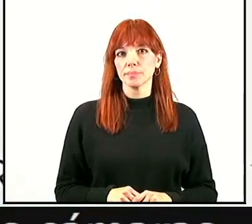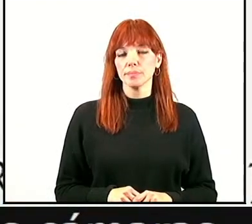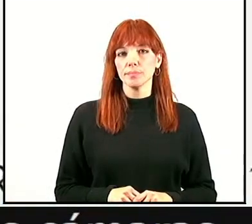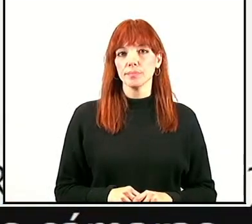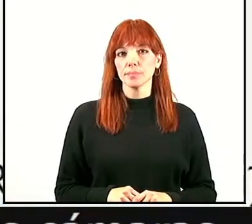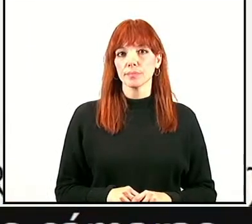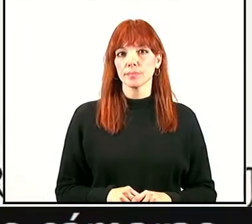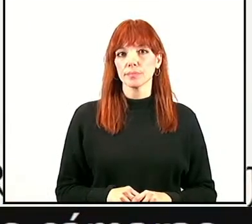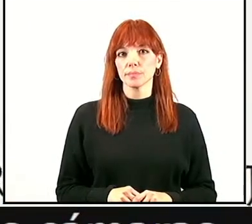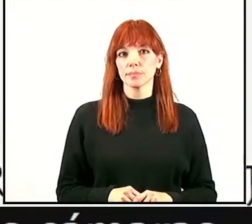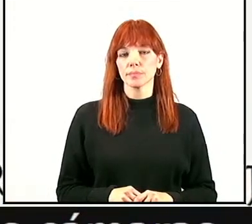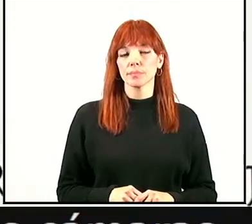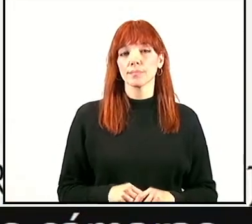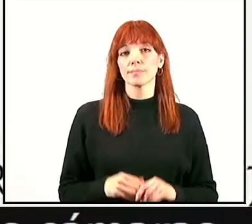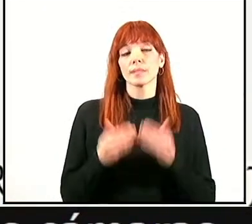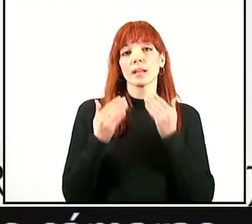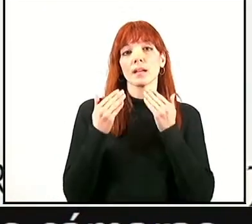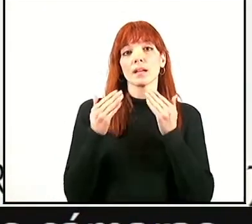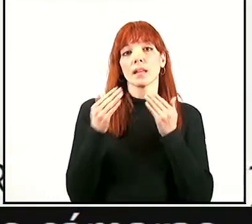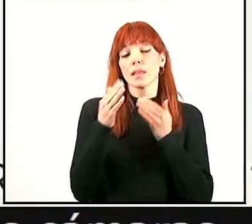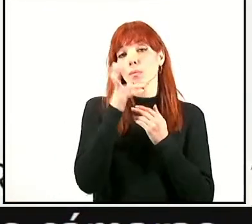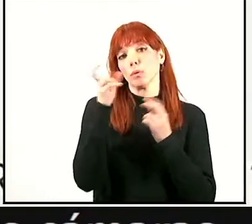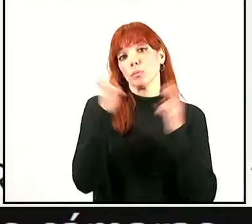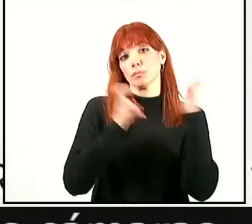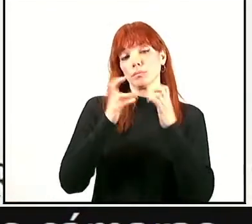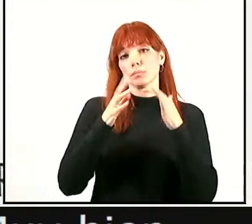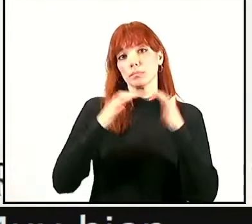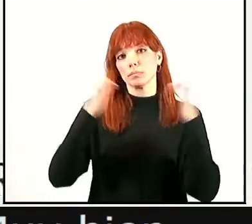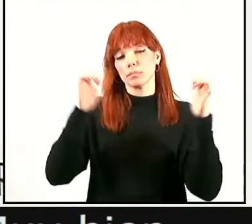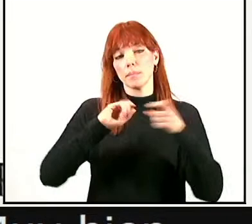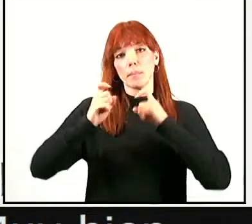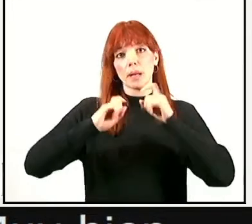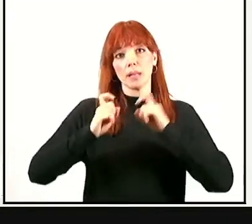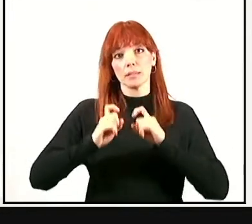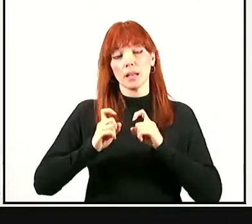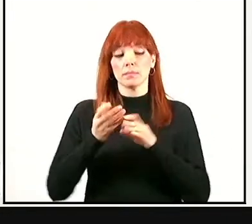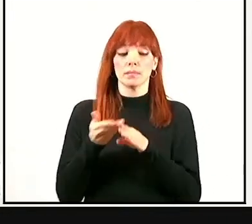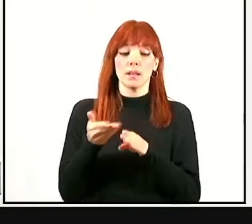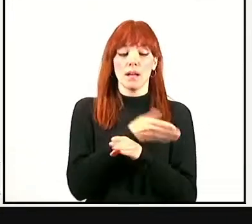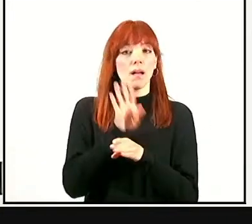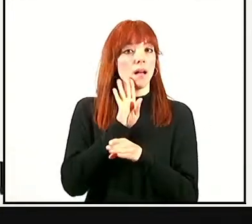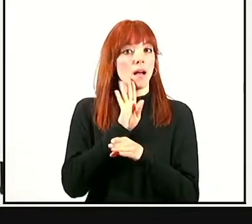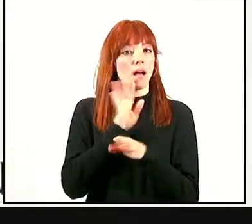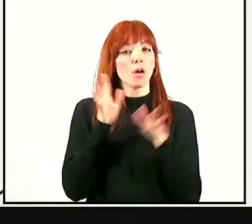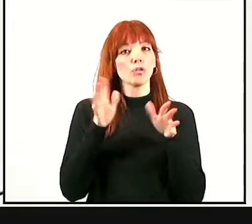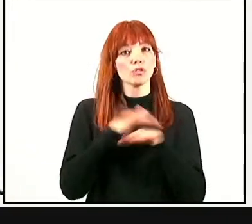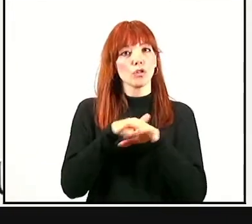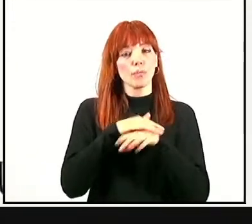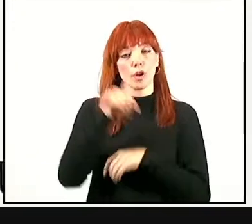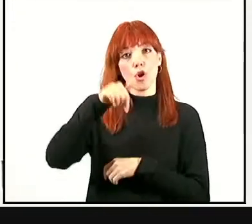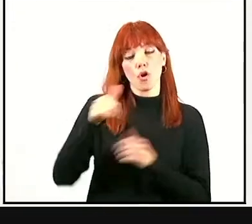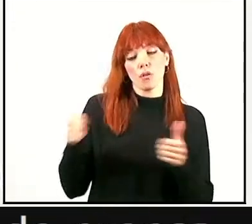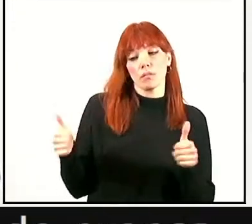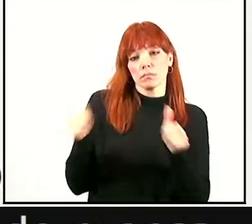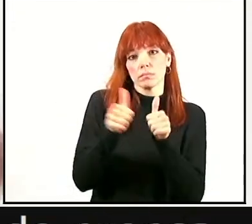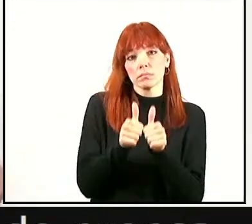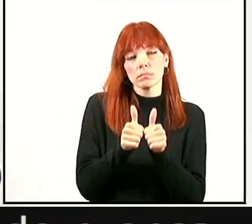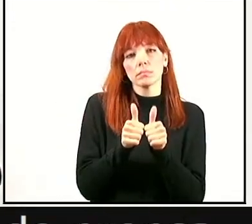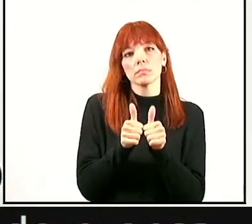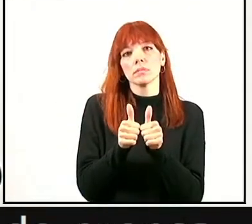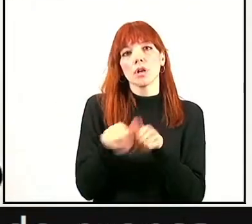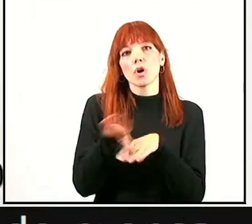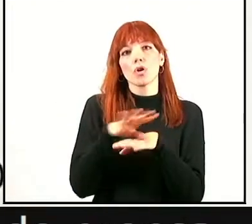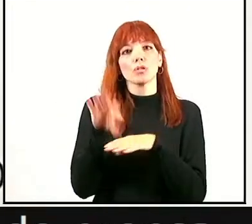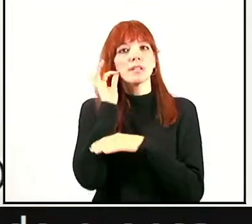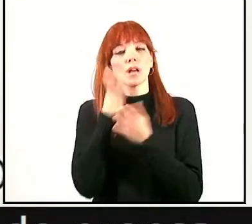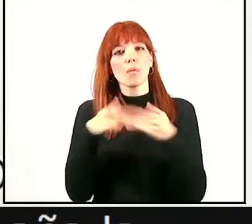Pues empezamos. Gracias por vuestra asistencia a esta rueda de prensa tras el Consejo de Gobierno. Hoy me acompaña la consejera de